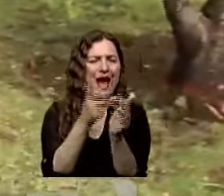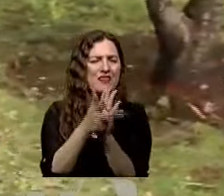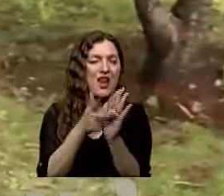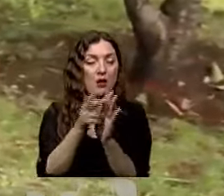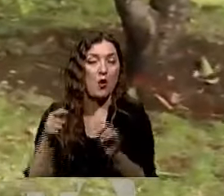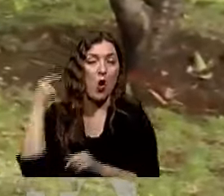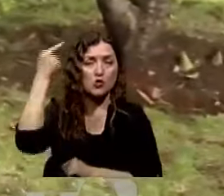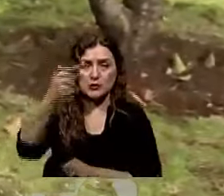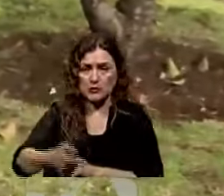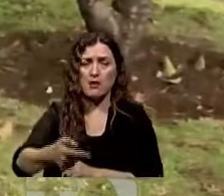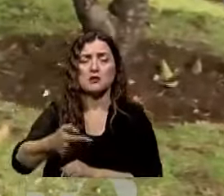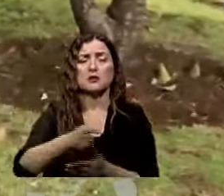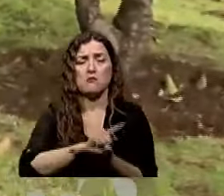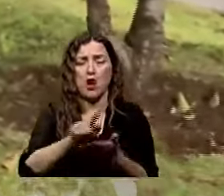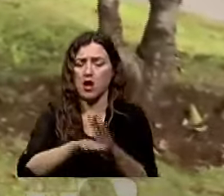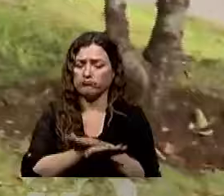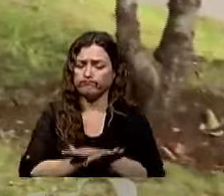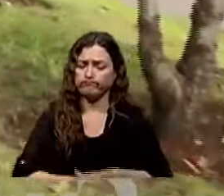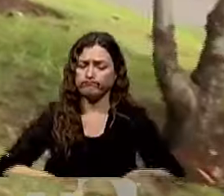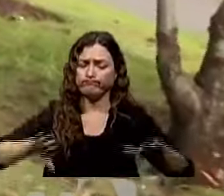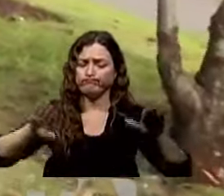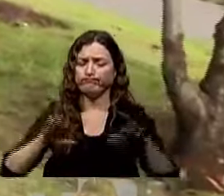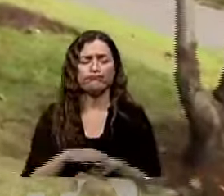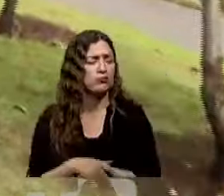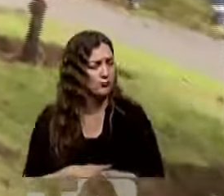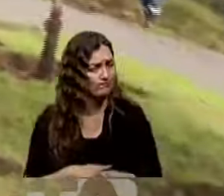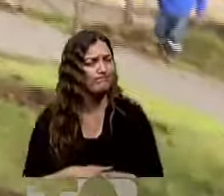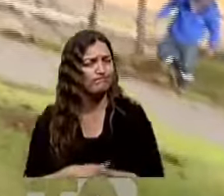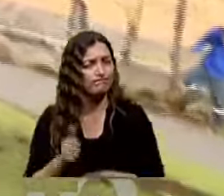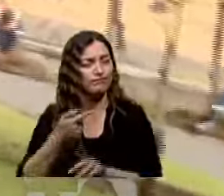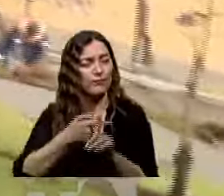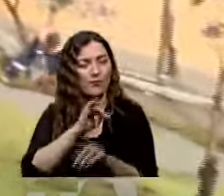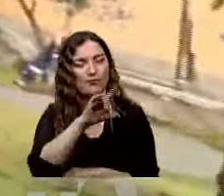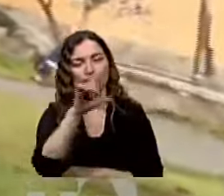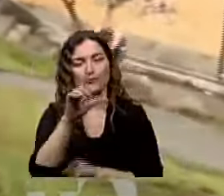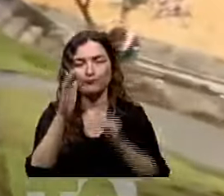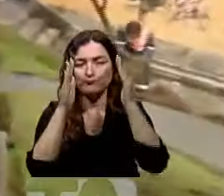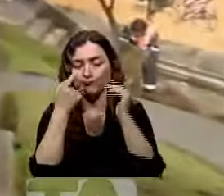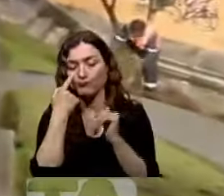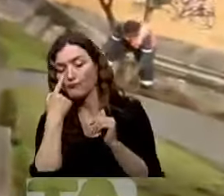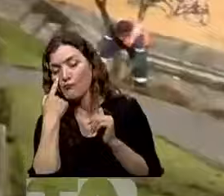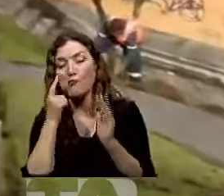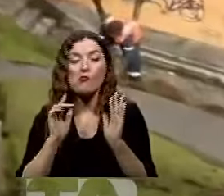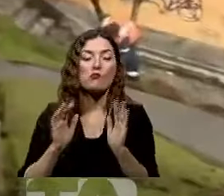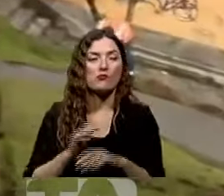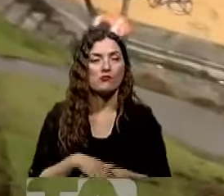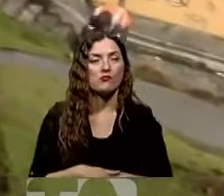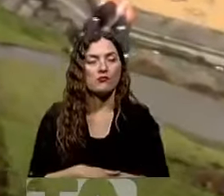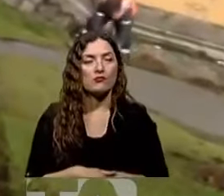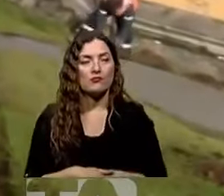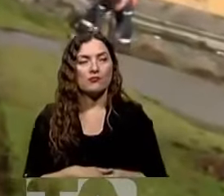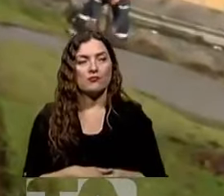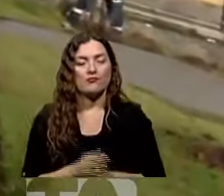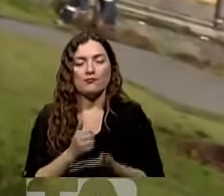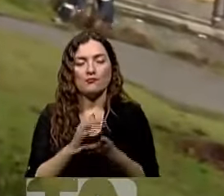la próxima semana, se tiene previsto en este mismo mes. Así que nosotros estaremos también muy pendientes. Esto sin duda es en